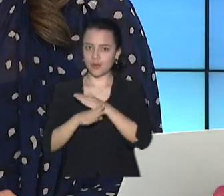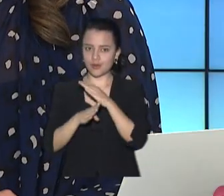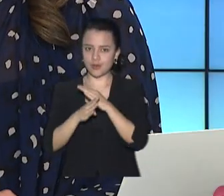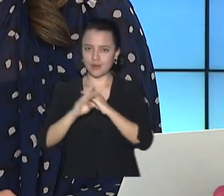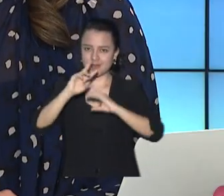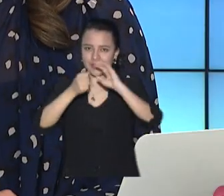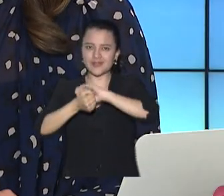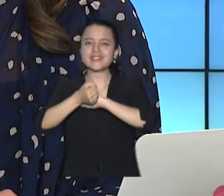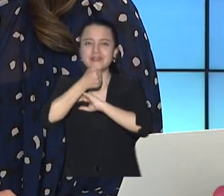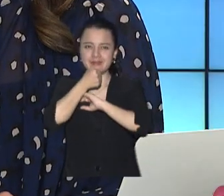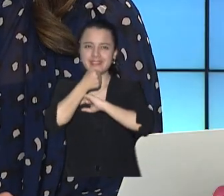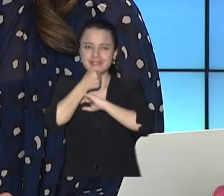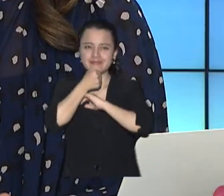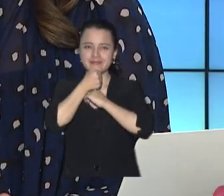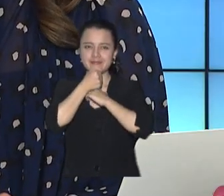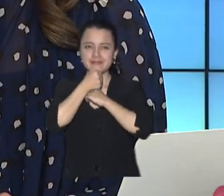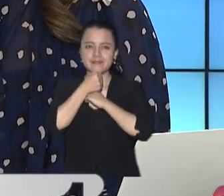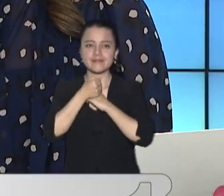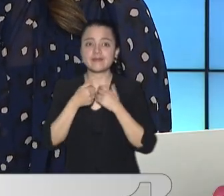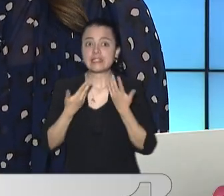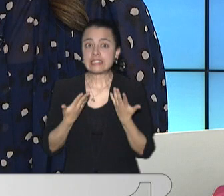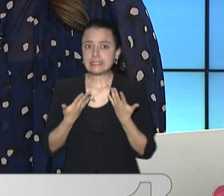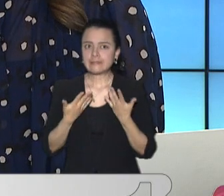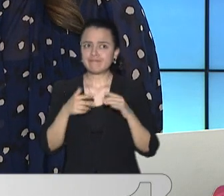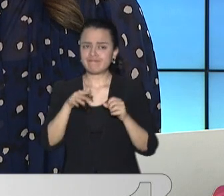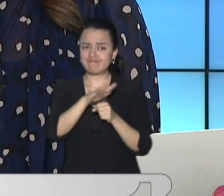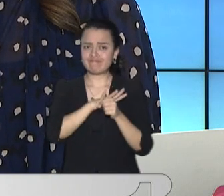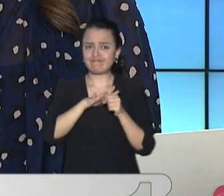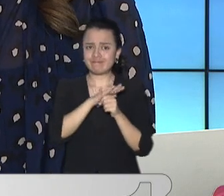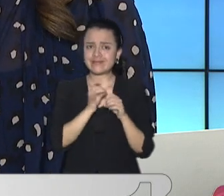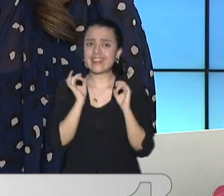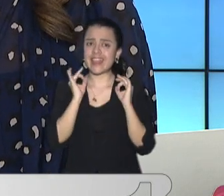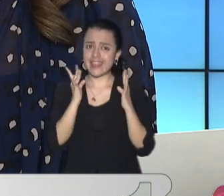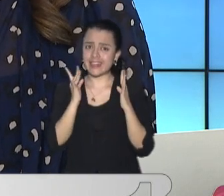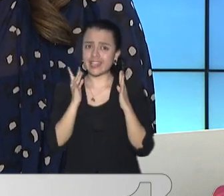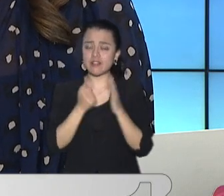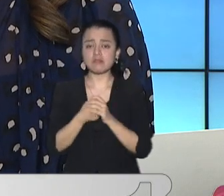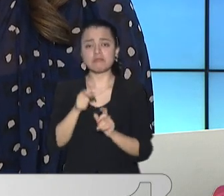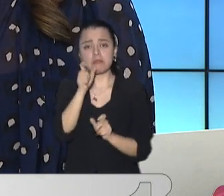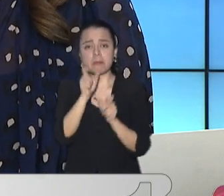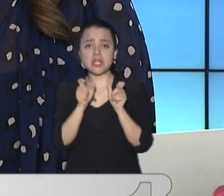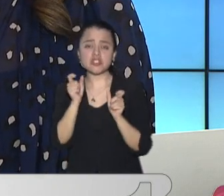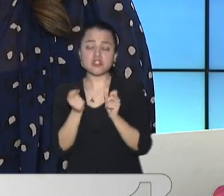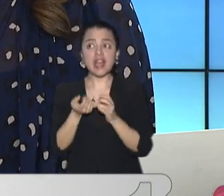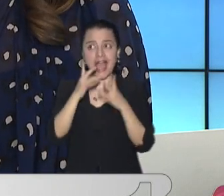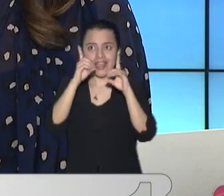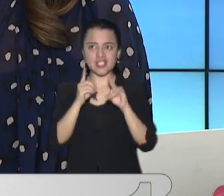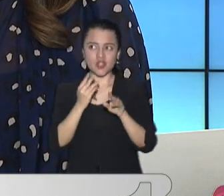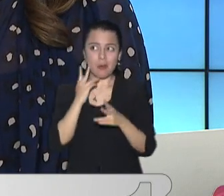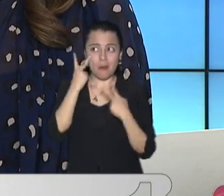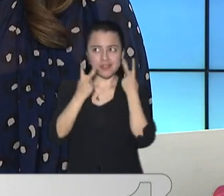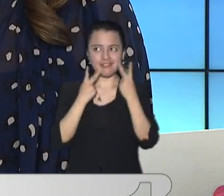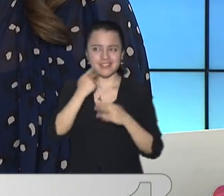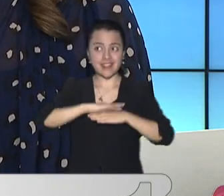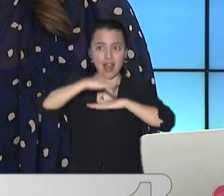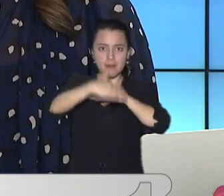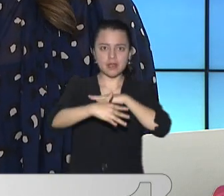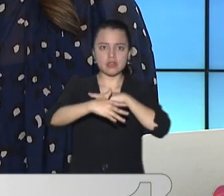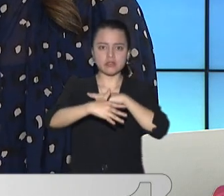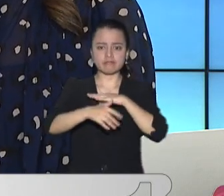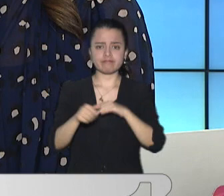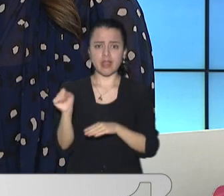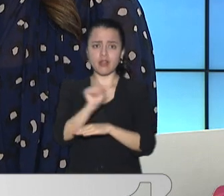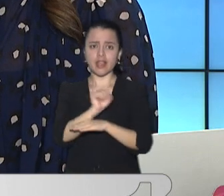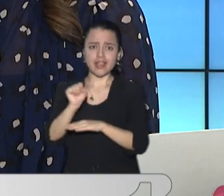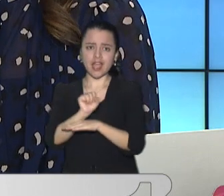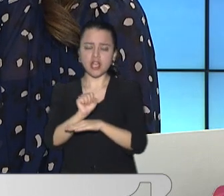Seguimos en Noticentro 1 CMI. En tragedia terminó un viaje al mar para 3 de los 5 jóvenes que esta mañana perdieron la vida